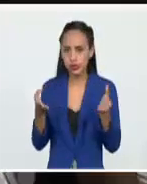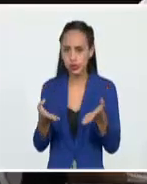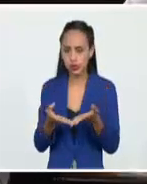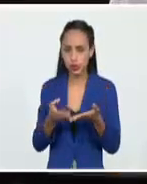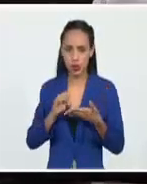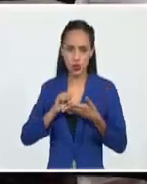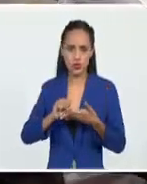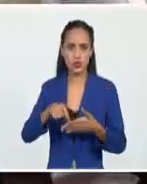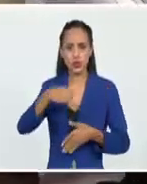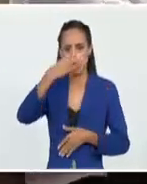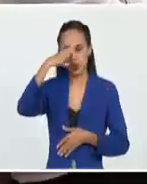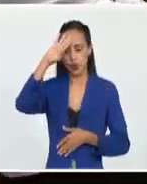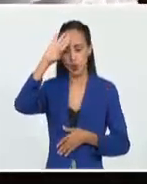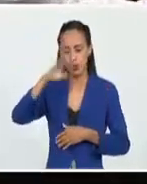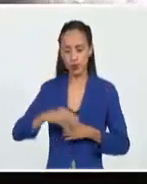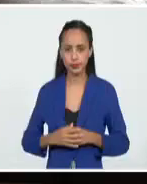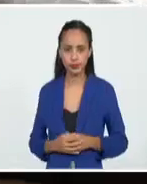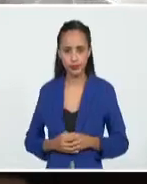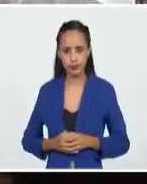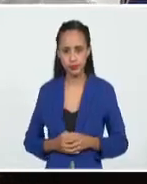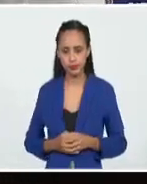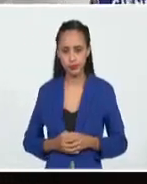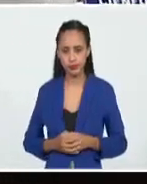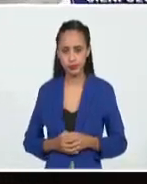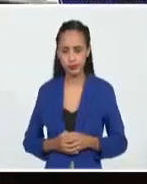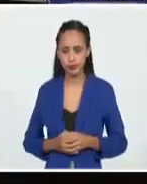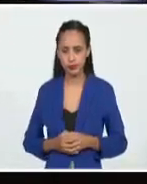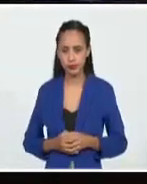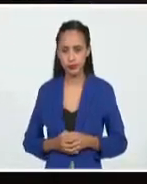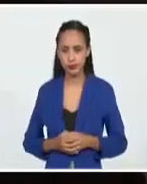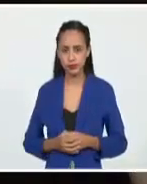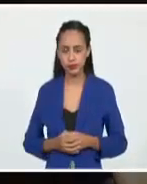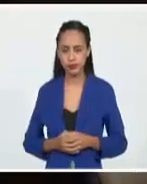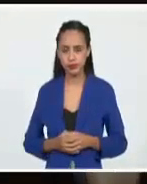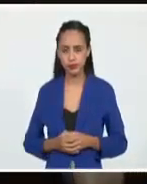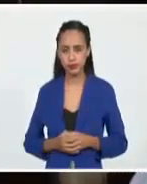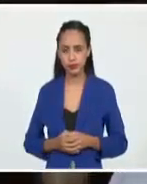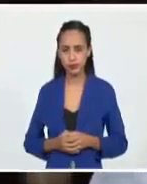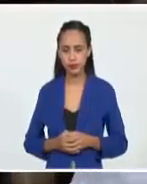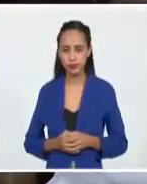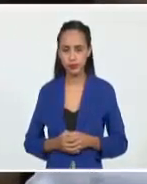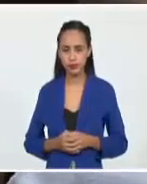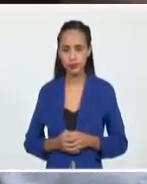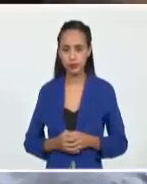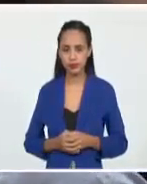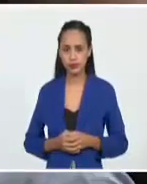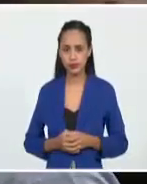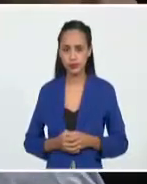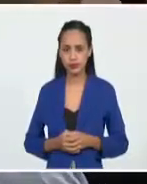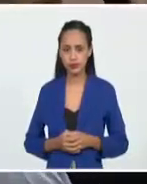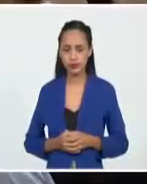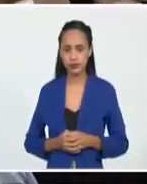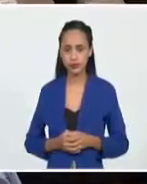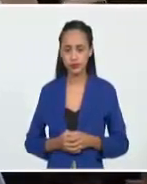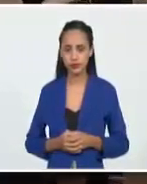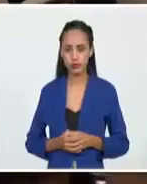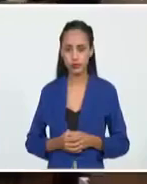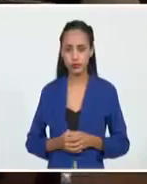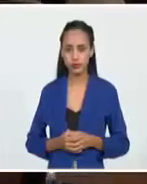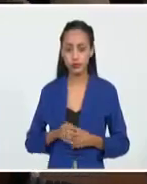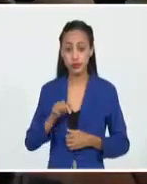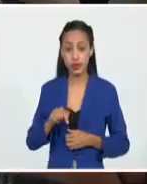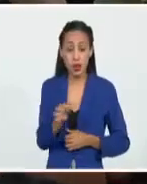En particular, la descentralización de facultades a los niveles territoriales, con énfasis en